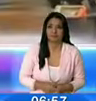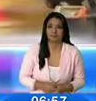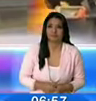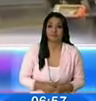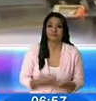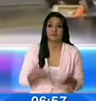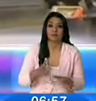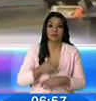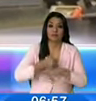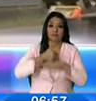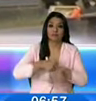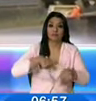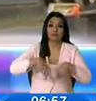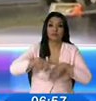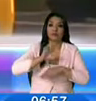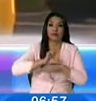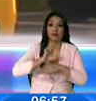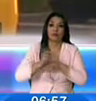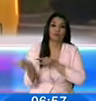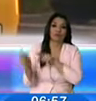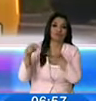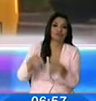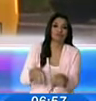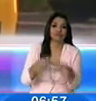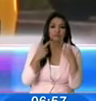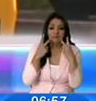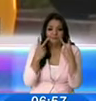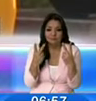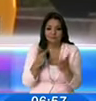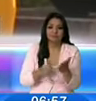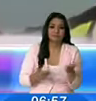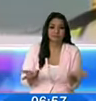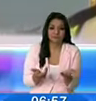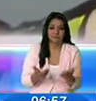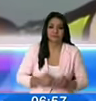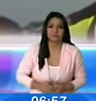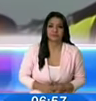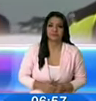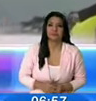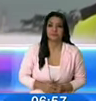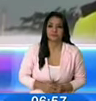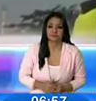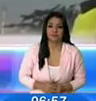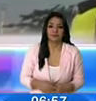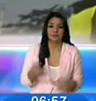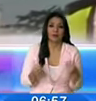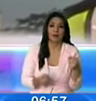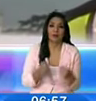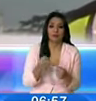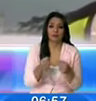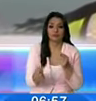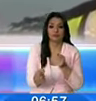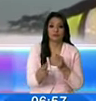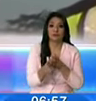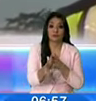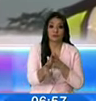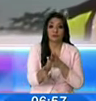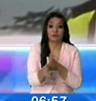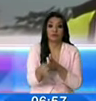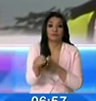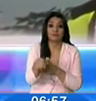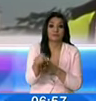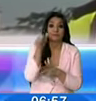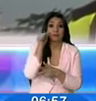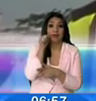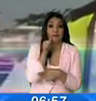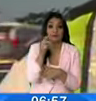de elementos de la Comisión de Tránsito del Ecuador al punto para verificar las novedades. Ocurre un choque por alcance entre el vehículo Suzuki azul que se